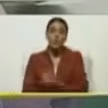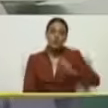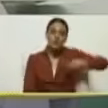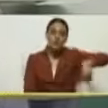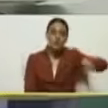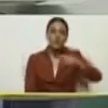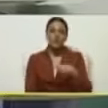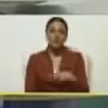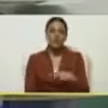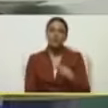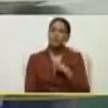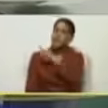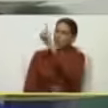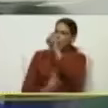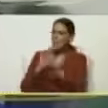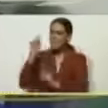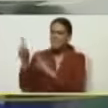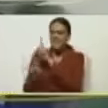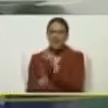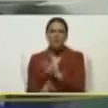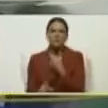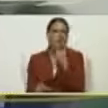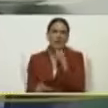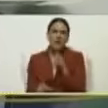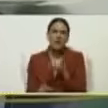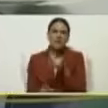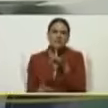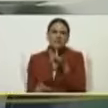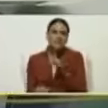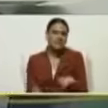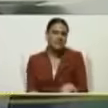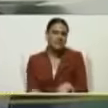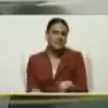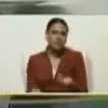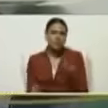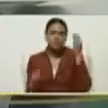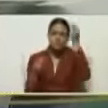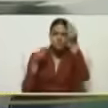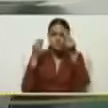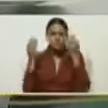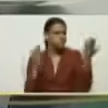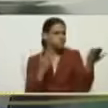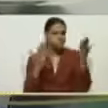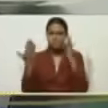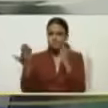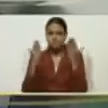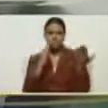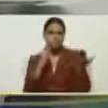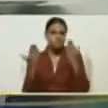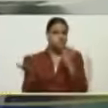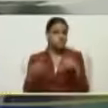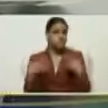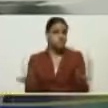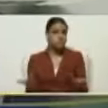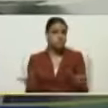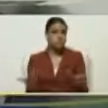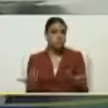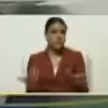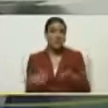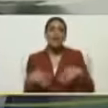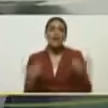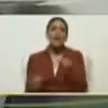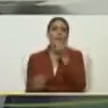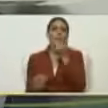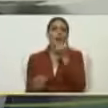Y yo pregunto, sencillamente para analizar escenarios, ¿qué pasaría en